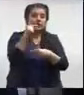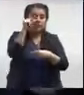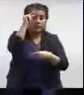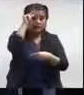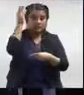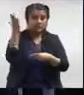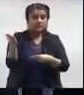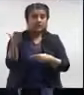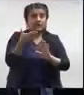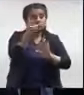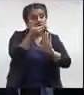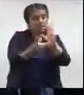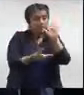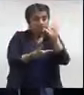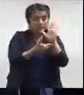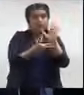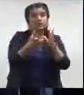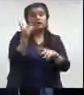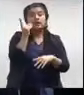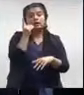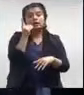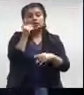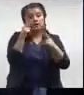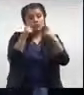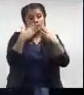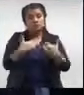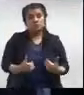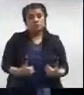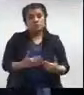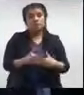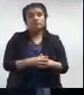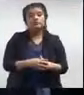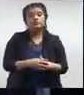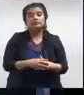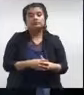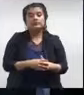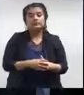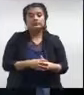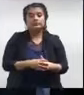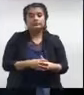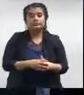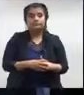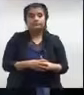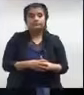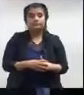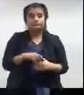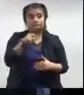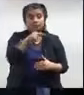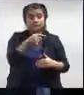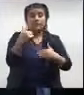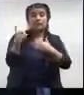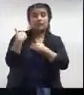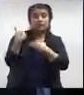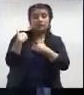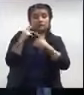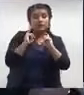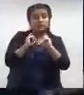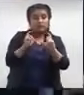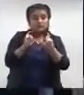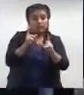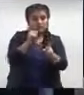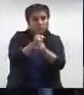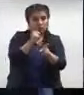Gobernación. Estas son la Dirección de Recursos Humanos, que es la encargada de velar por la